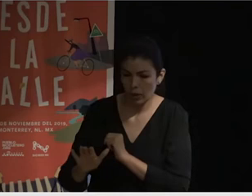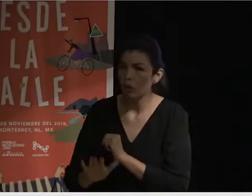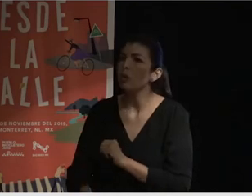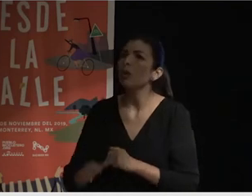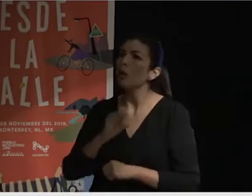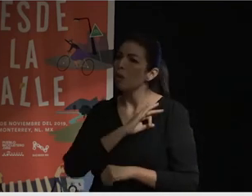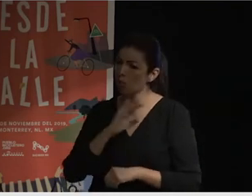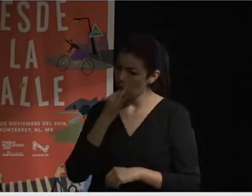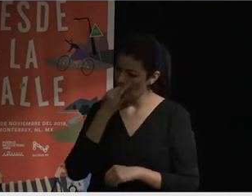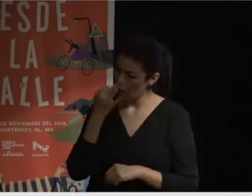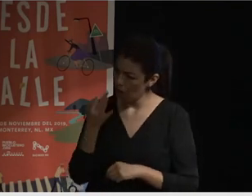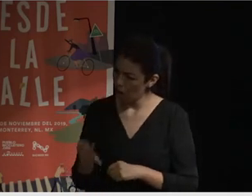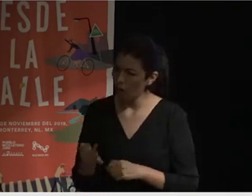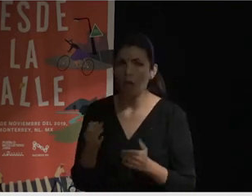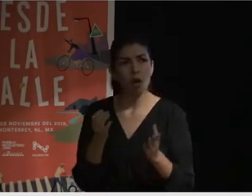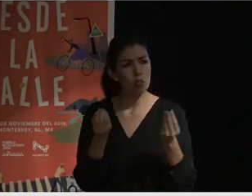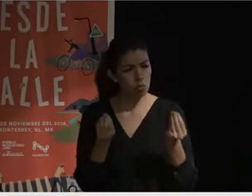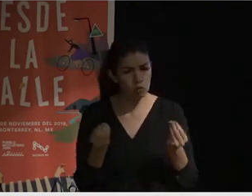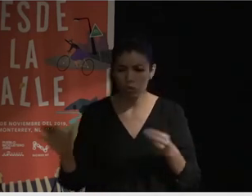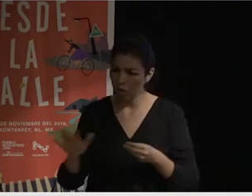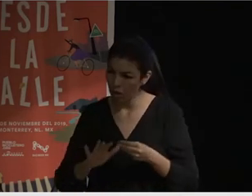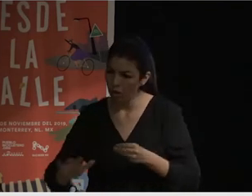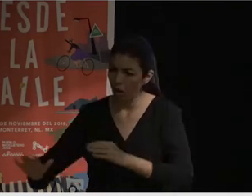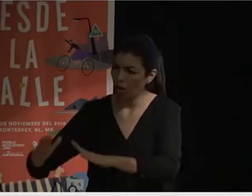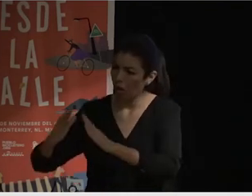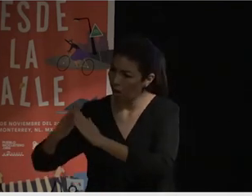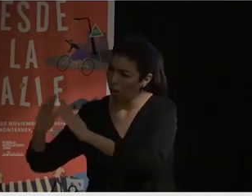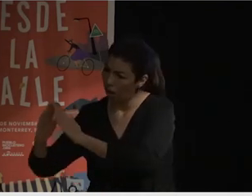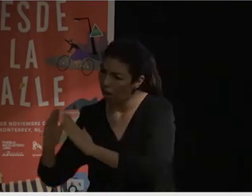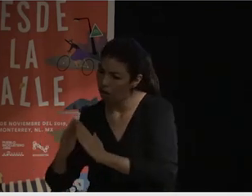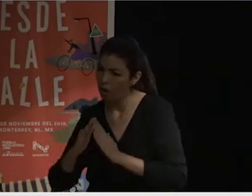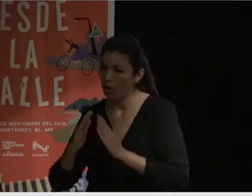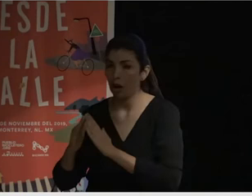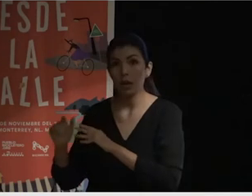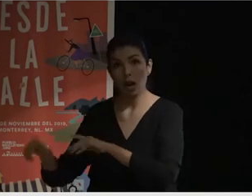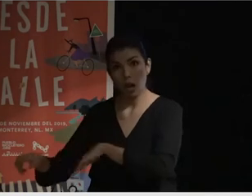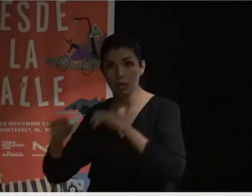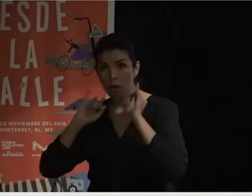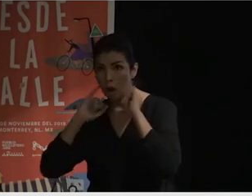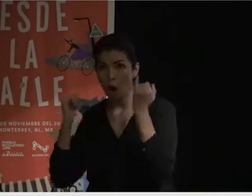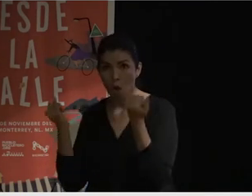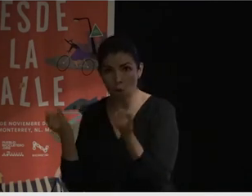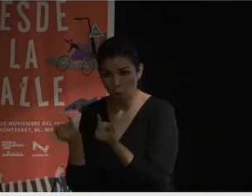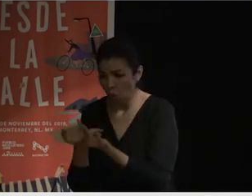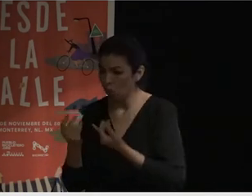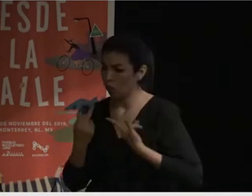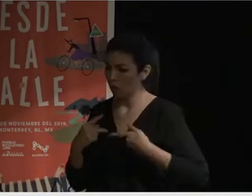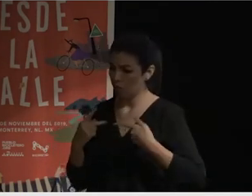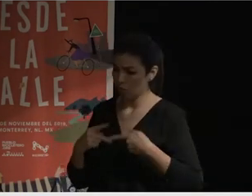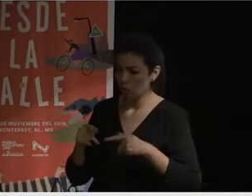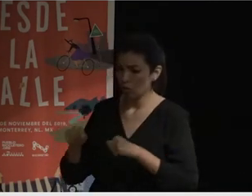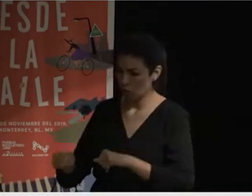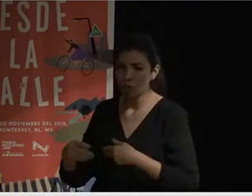de vecinos en un montón de colonias que solamente tenemos que ir y brindar la invitación, ya hay un montón de colectivos que